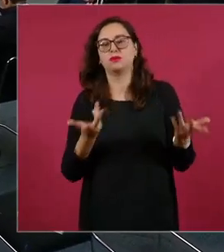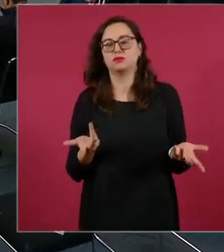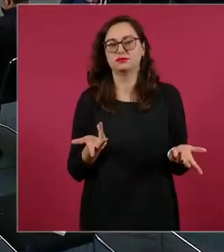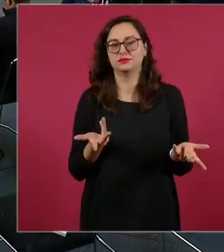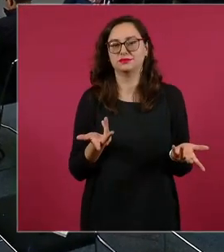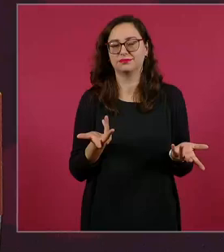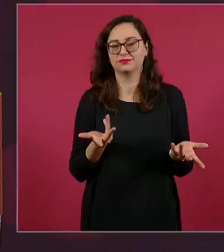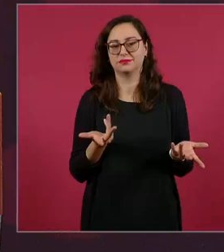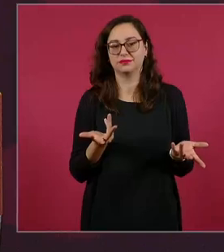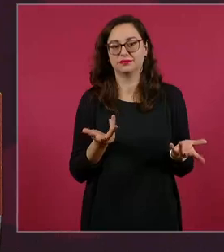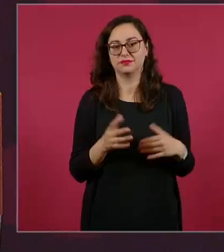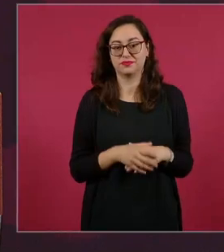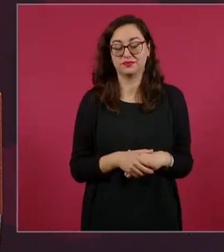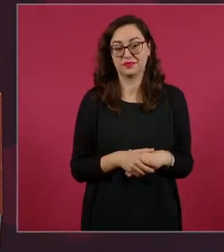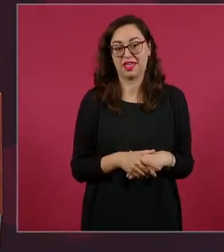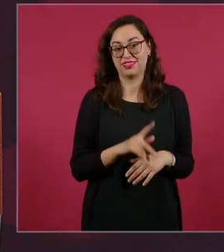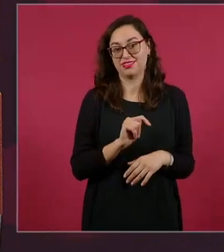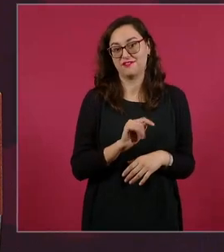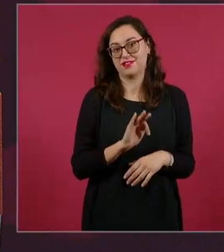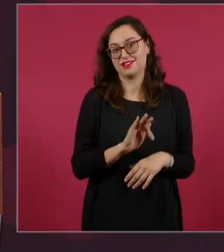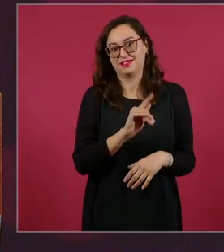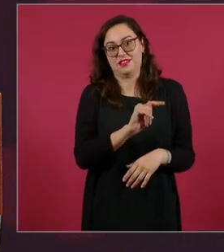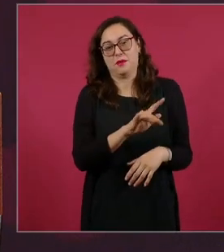el Financial Time